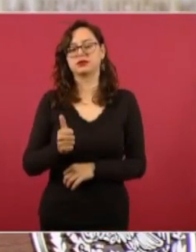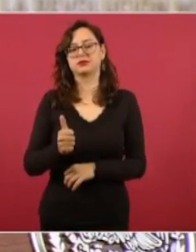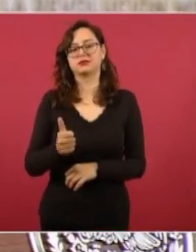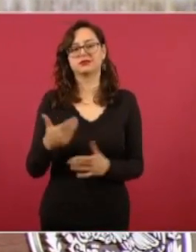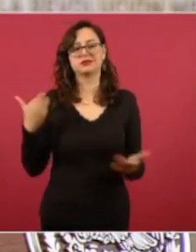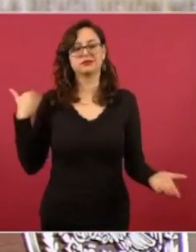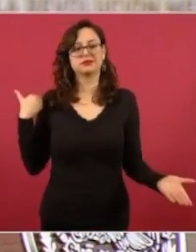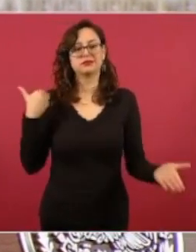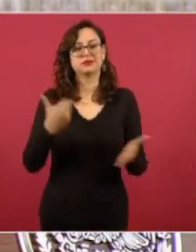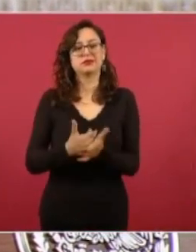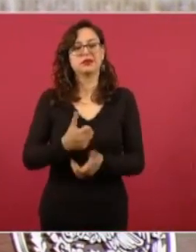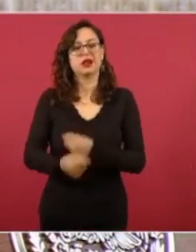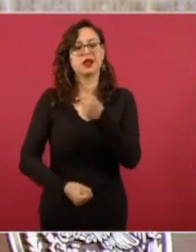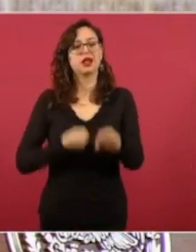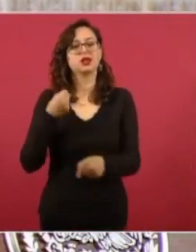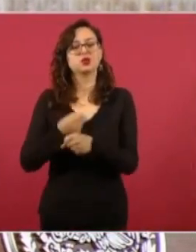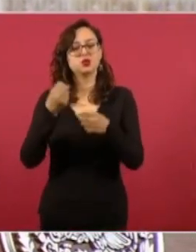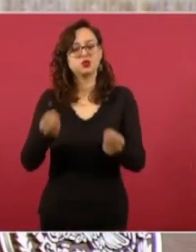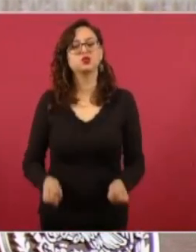¿Cuántos años llevo?